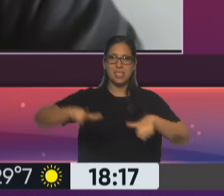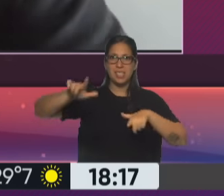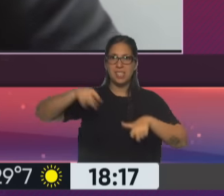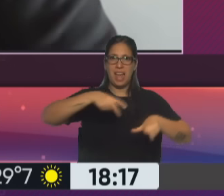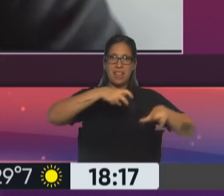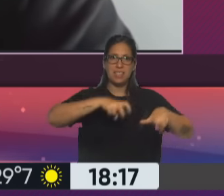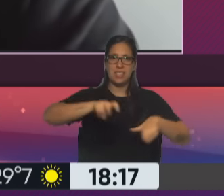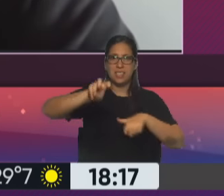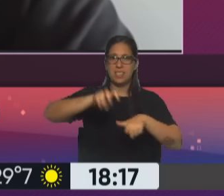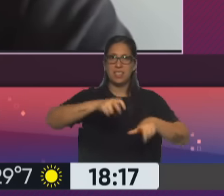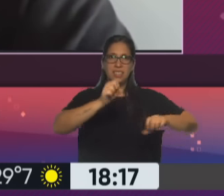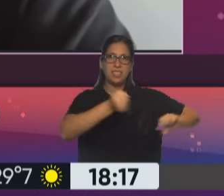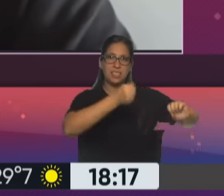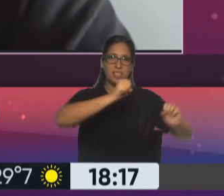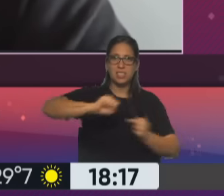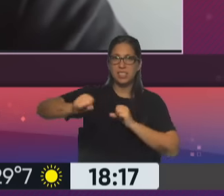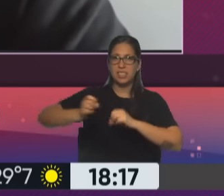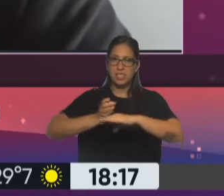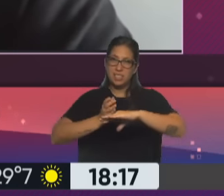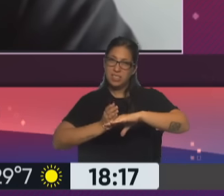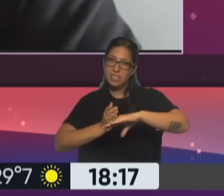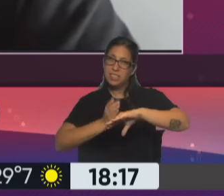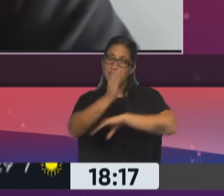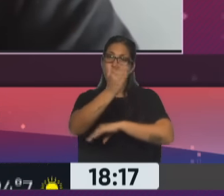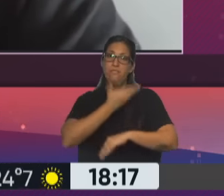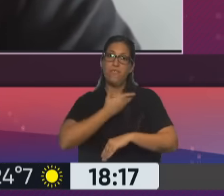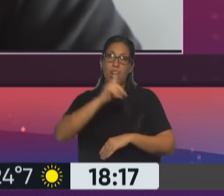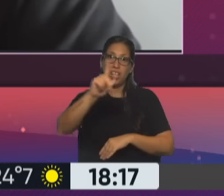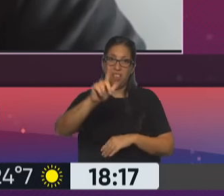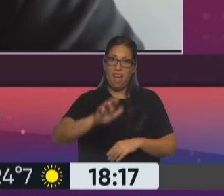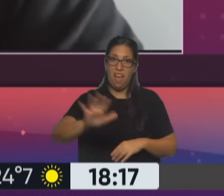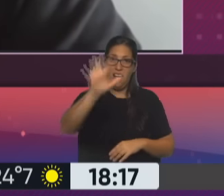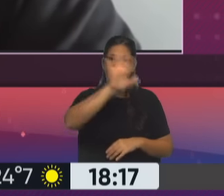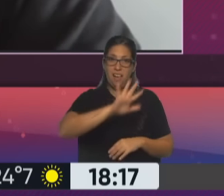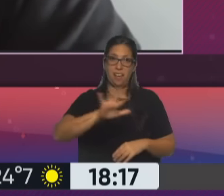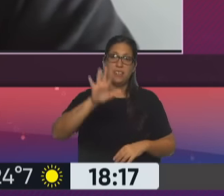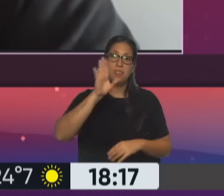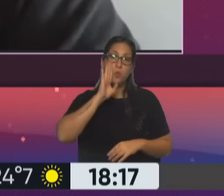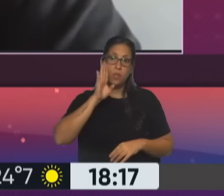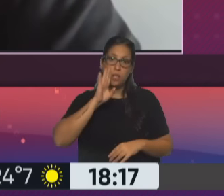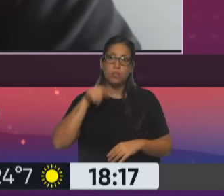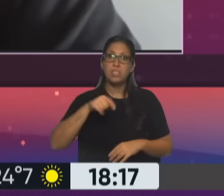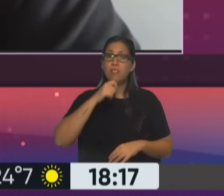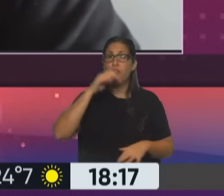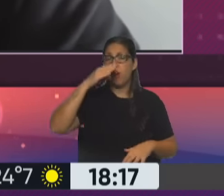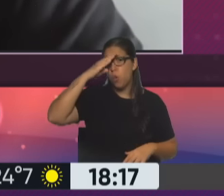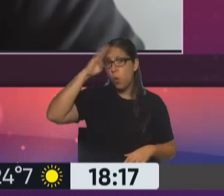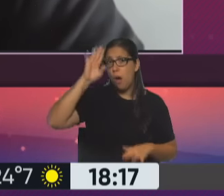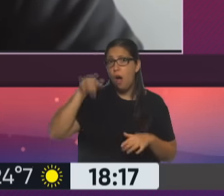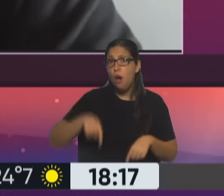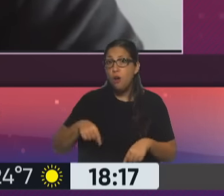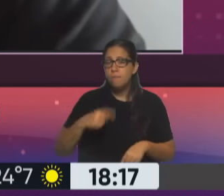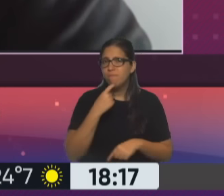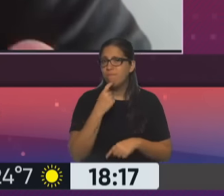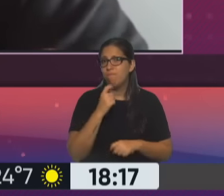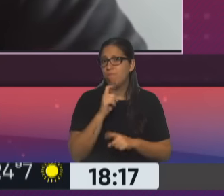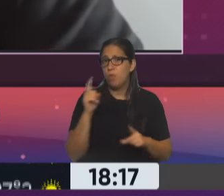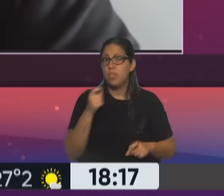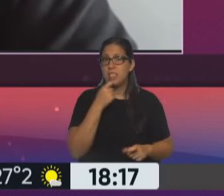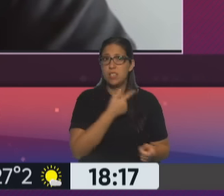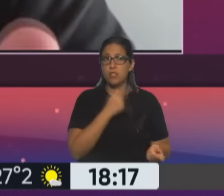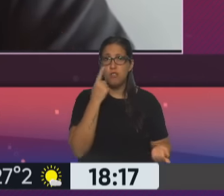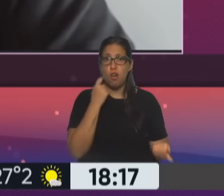querían cruzar hacia Florida, ¿no? Hacia el estado de la Florida, y lo que hoy podría pasar con Cuba es una gran incógnita, ¿no? Porque al tener el gobierno el control de